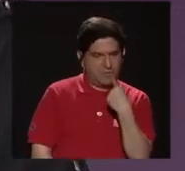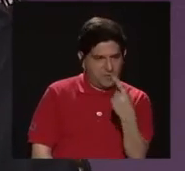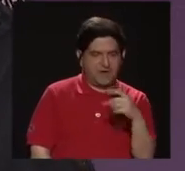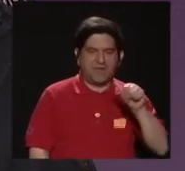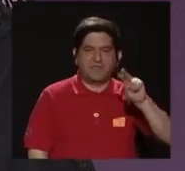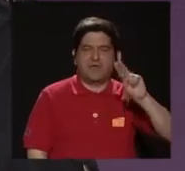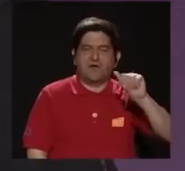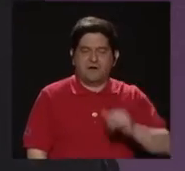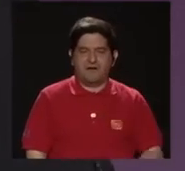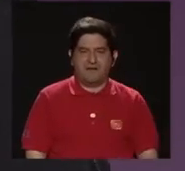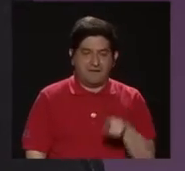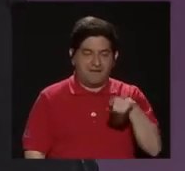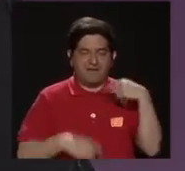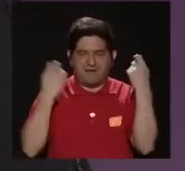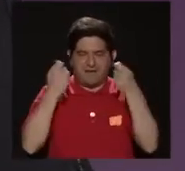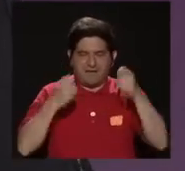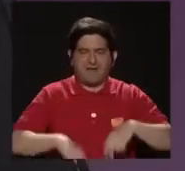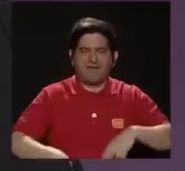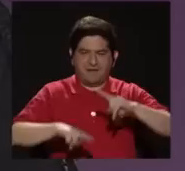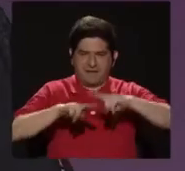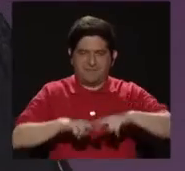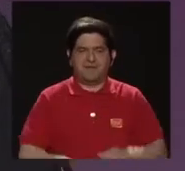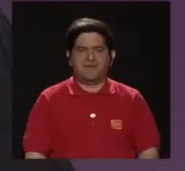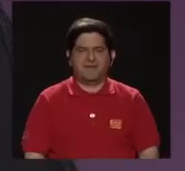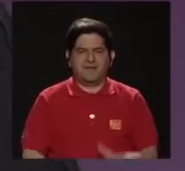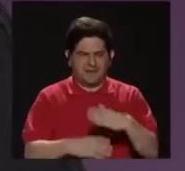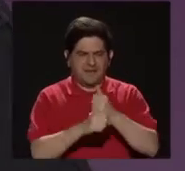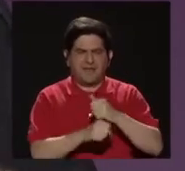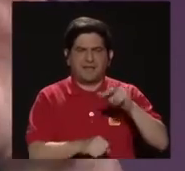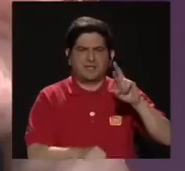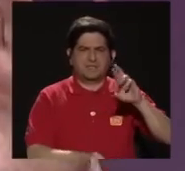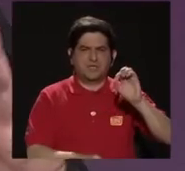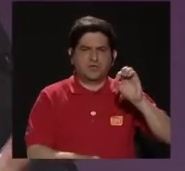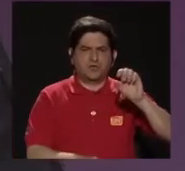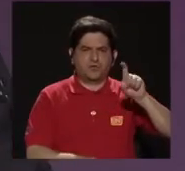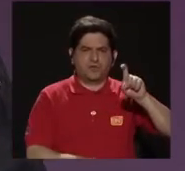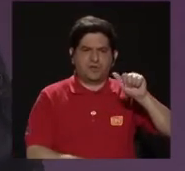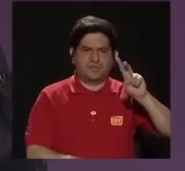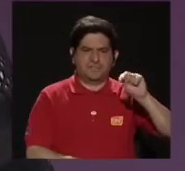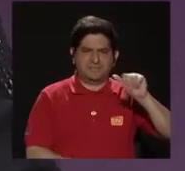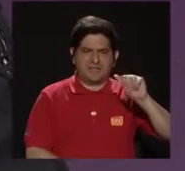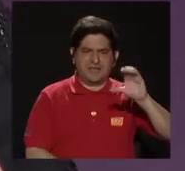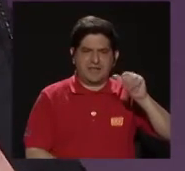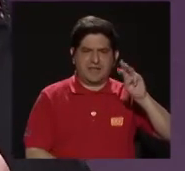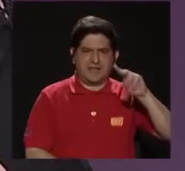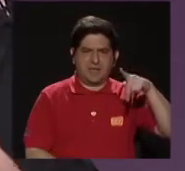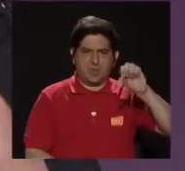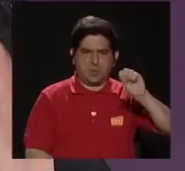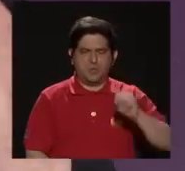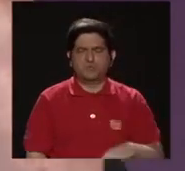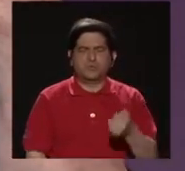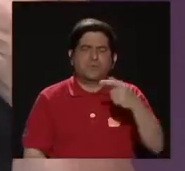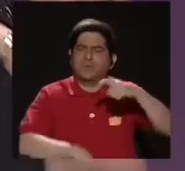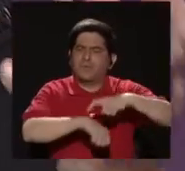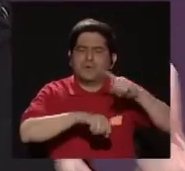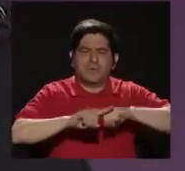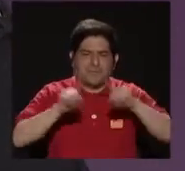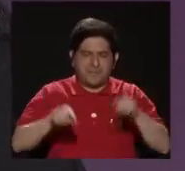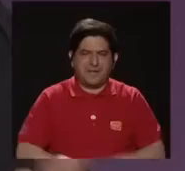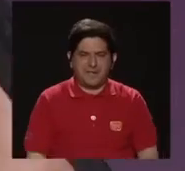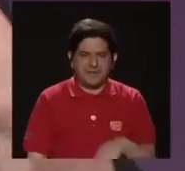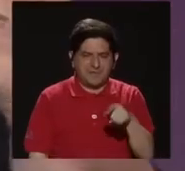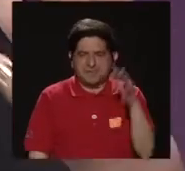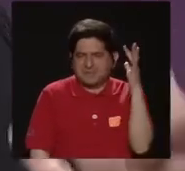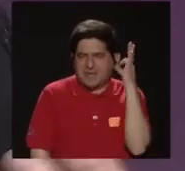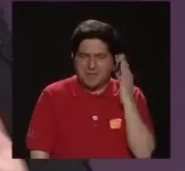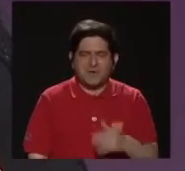Ana, que está en la feria sentada, que la interpreta Roxana Campos, que no le pude dar mucho tiempo en pantalla, pero es esa, la vieja sabia,